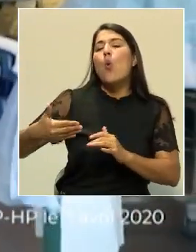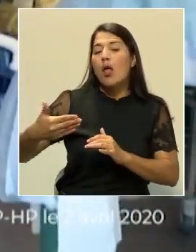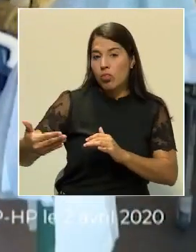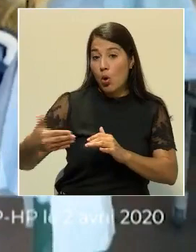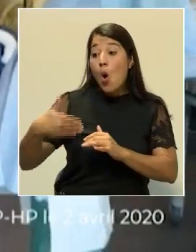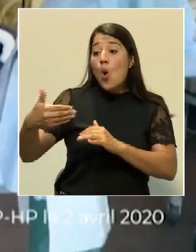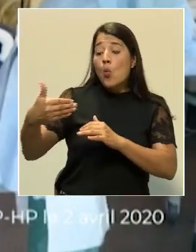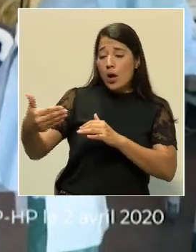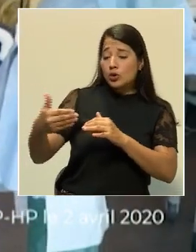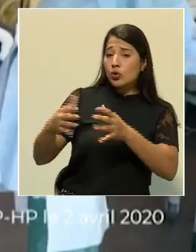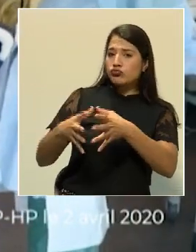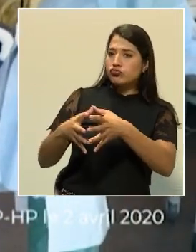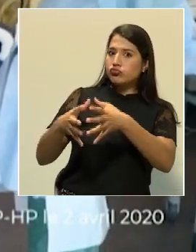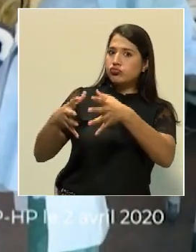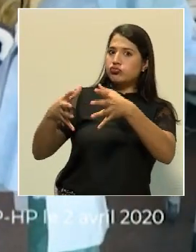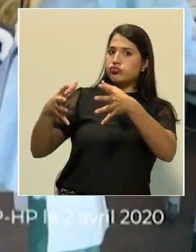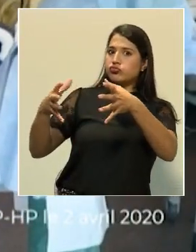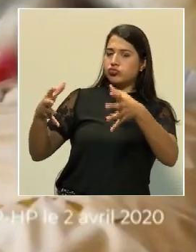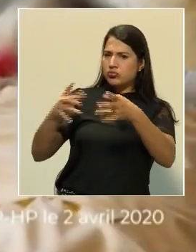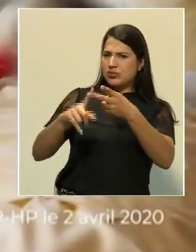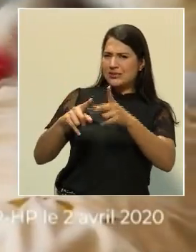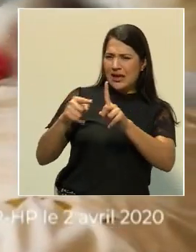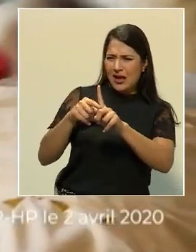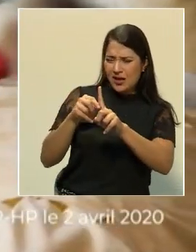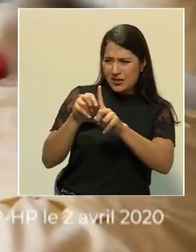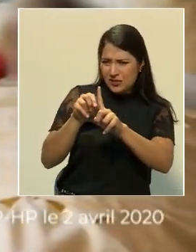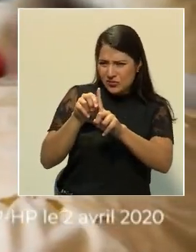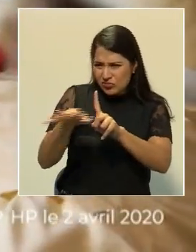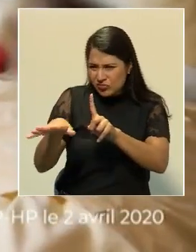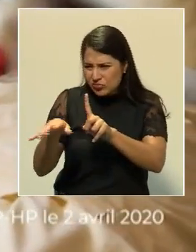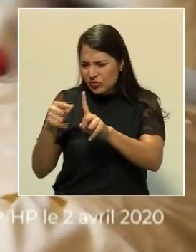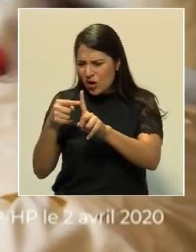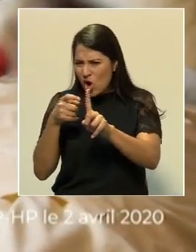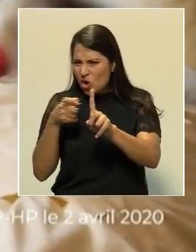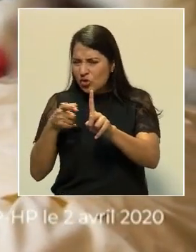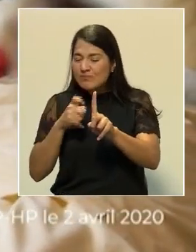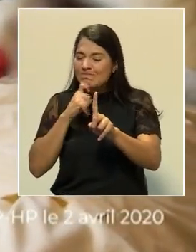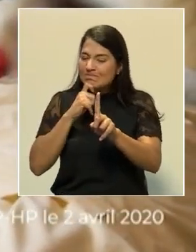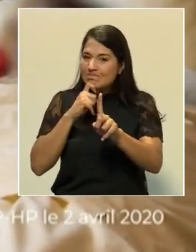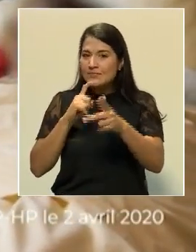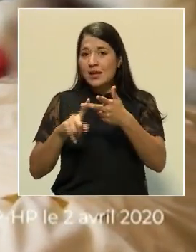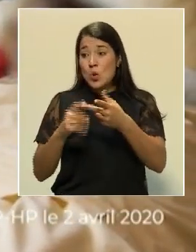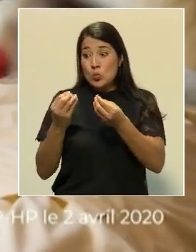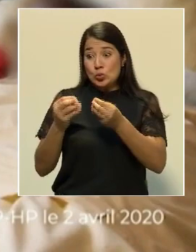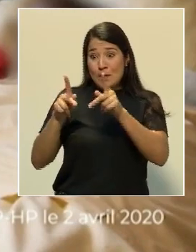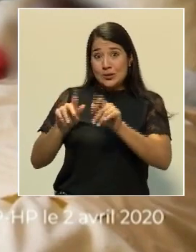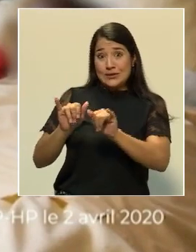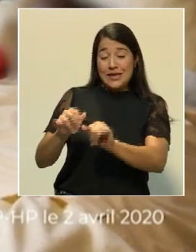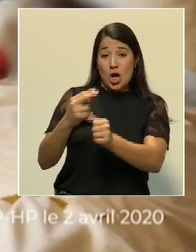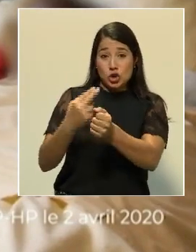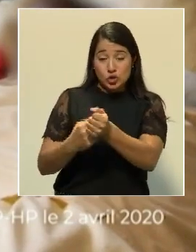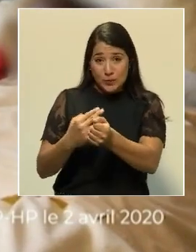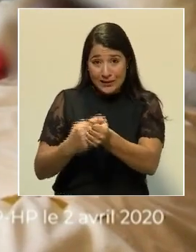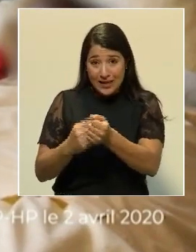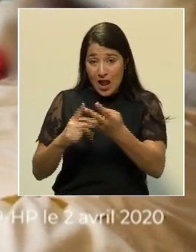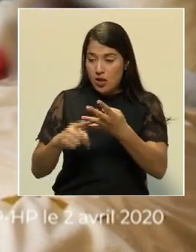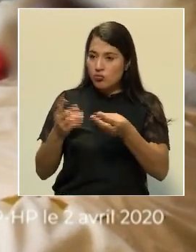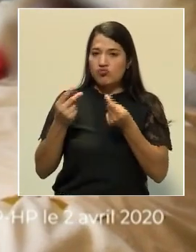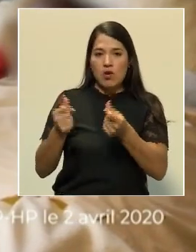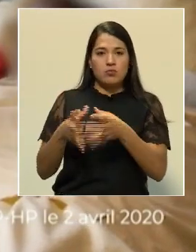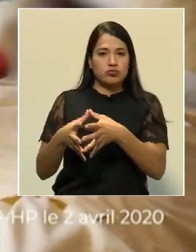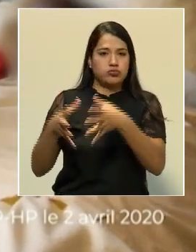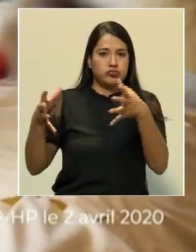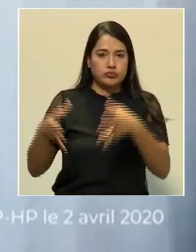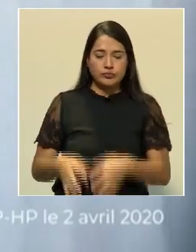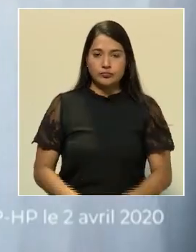donde el control del nexo o aislamiento de los casos es bajo, la ocupación hospitalaria alta y el contagio crece